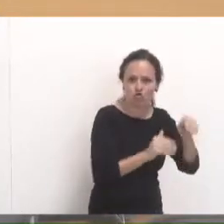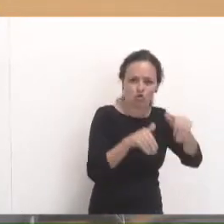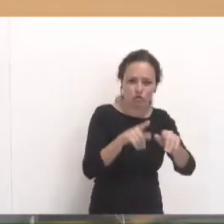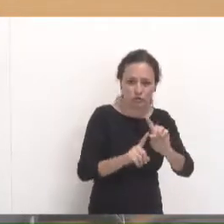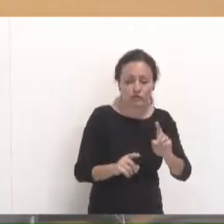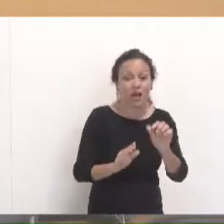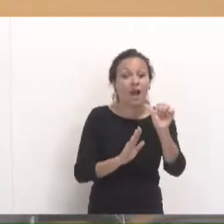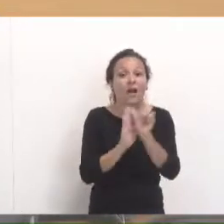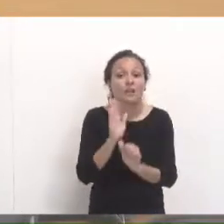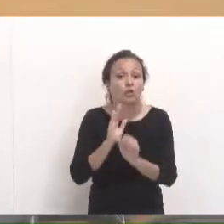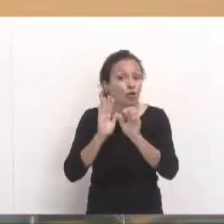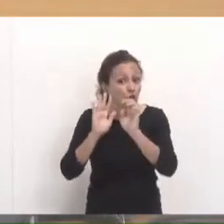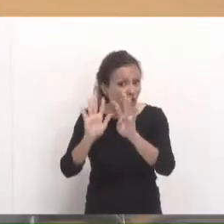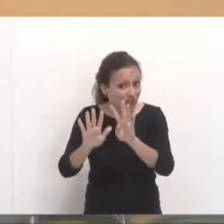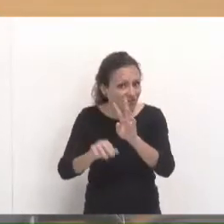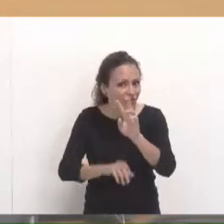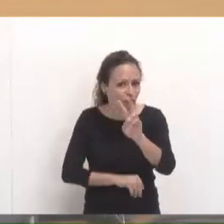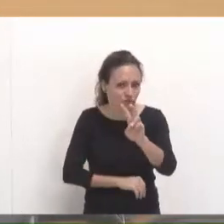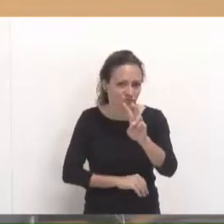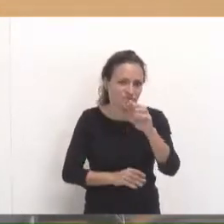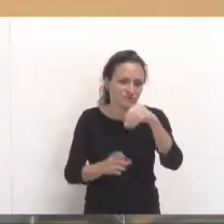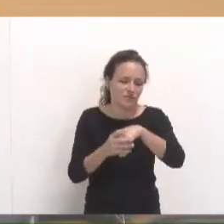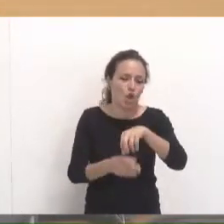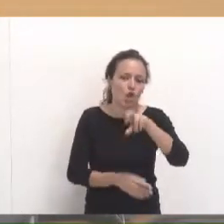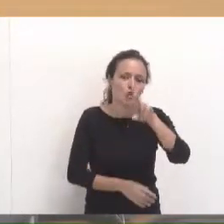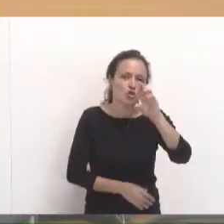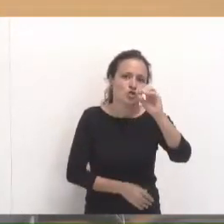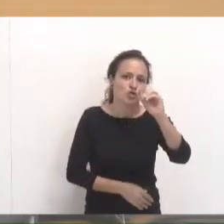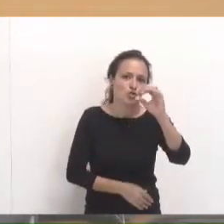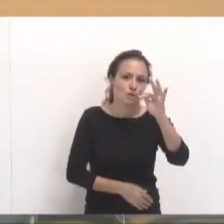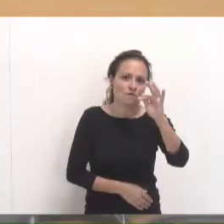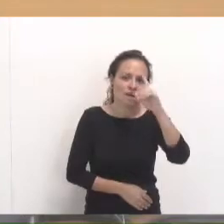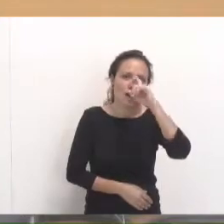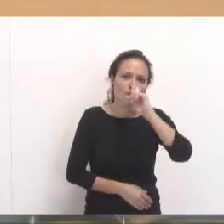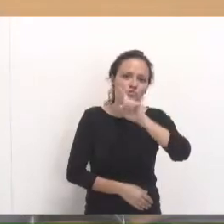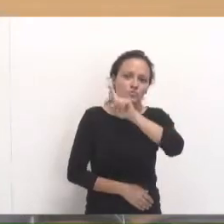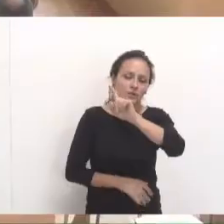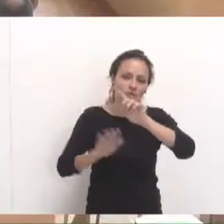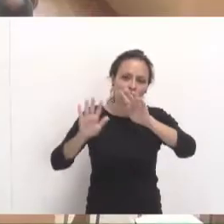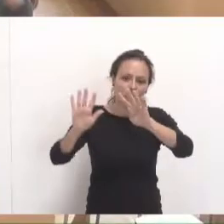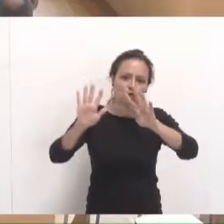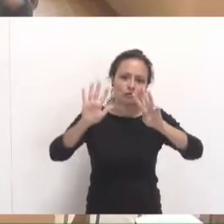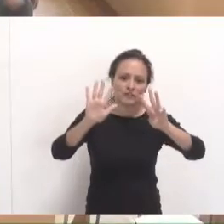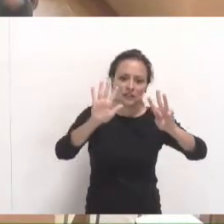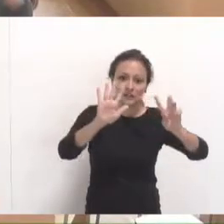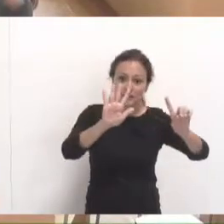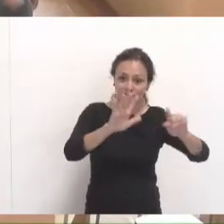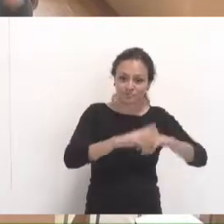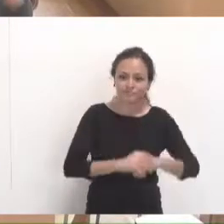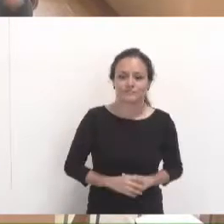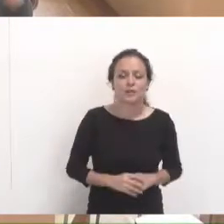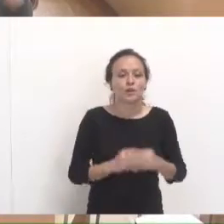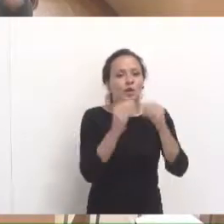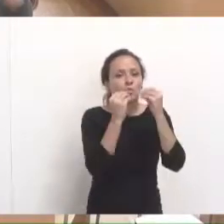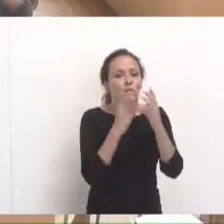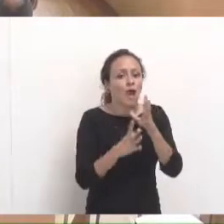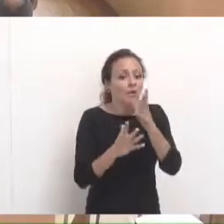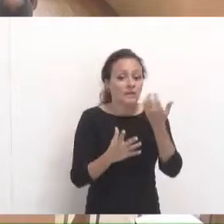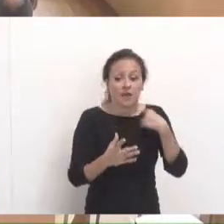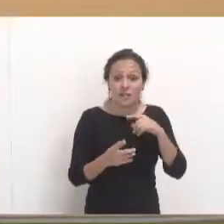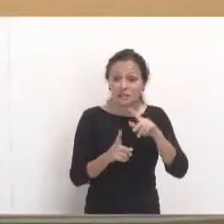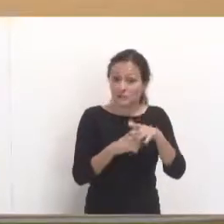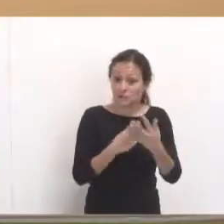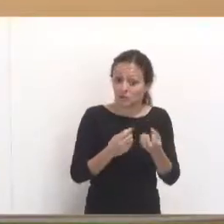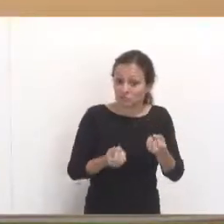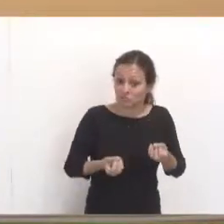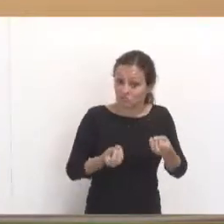Artículo 92 del ROF, del año 86. Muy bien, pues aclara la circunstancia. Si